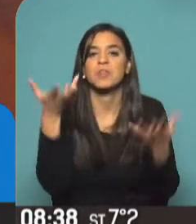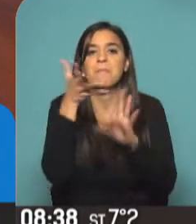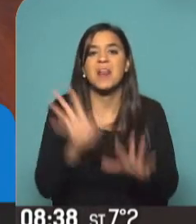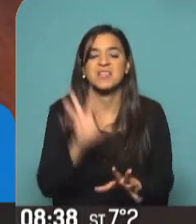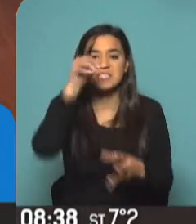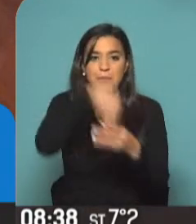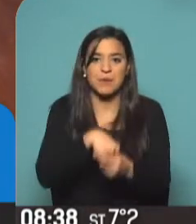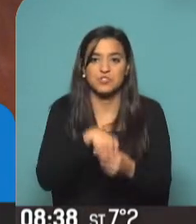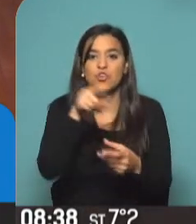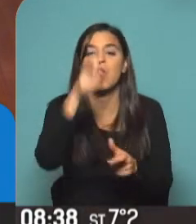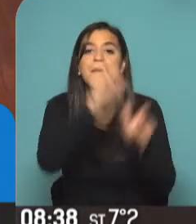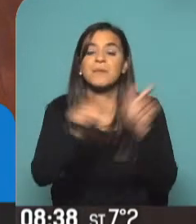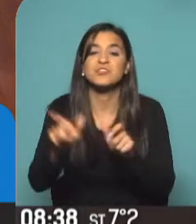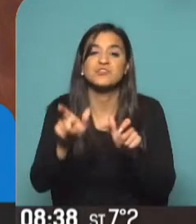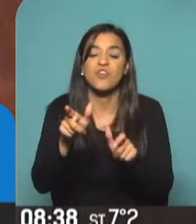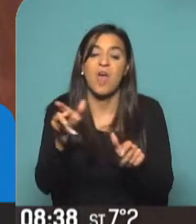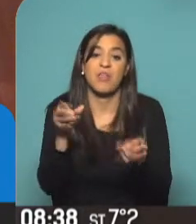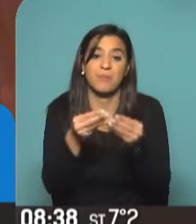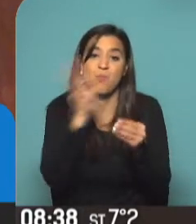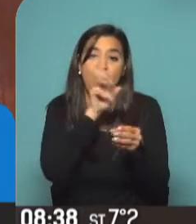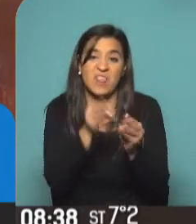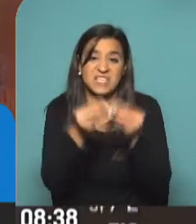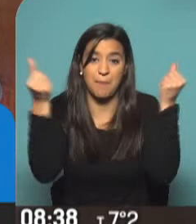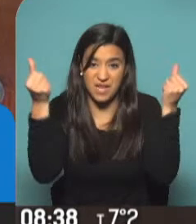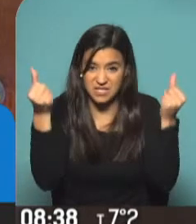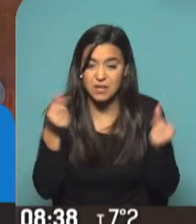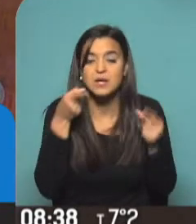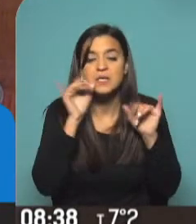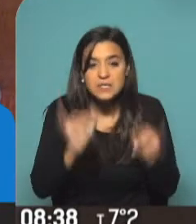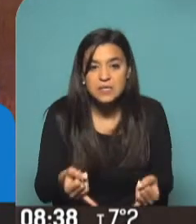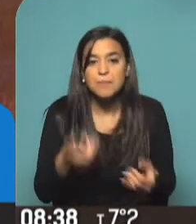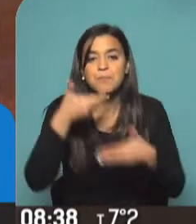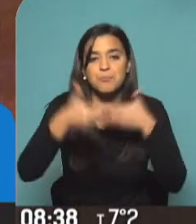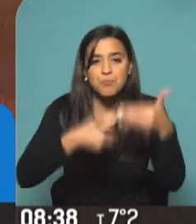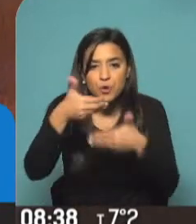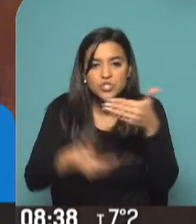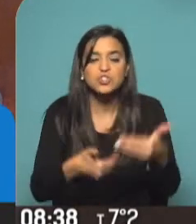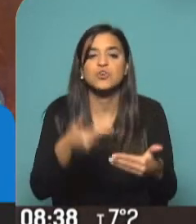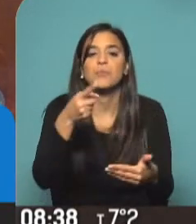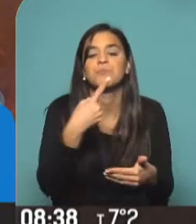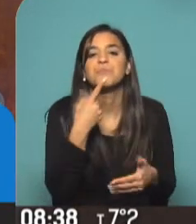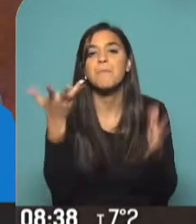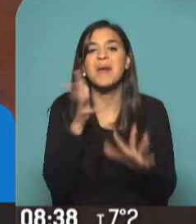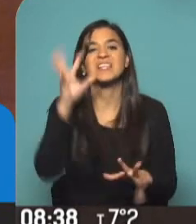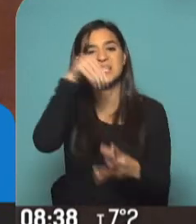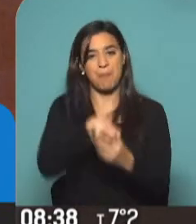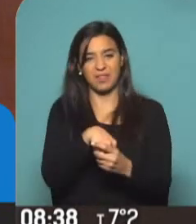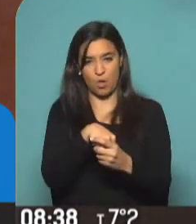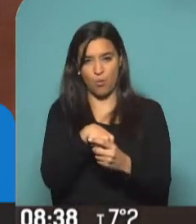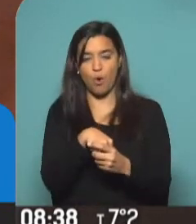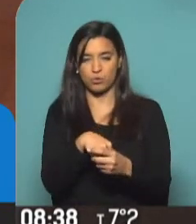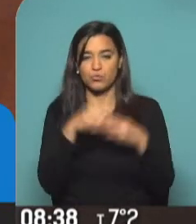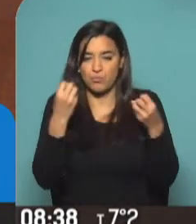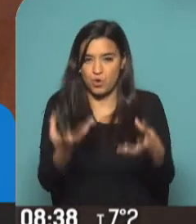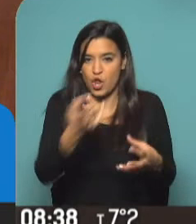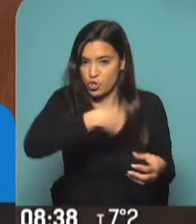de las mujeres desaparecidas si nosotros hablamos de forense procesos procesos forenses participativos entendemos